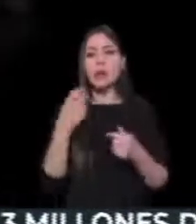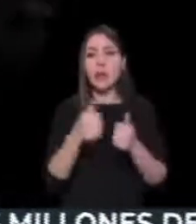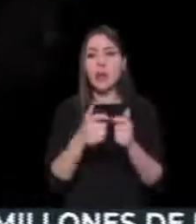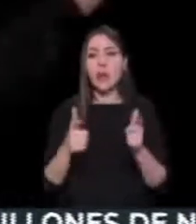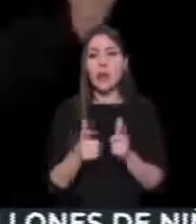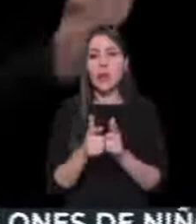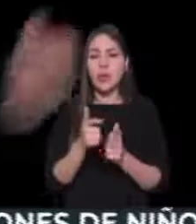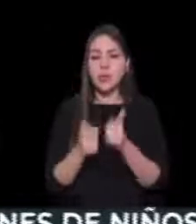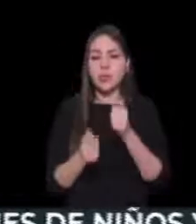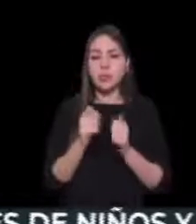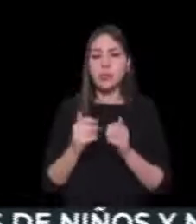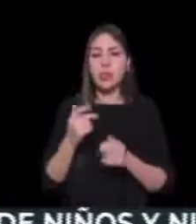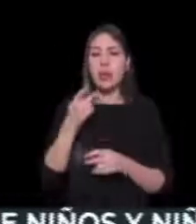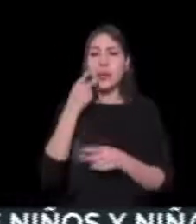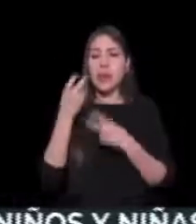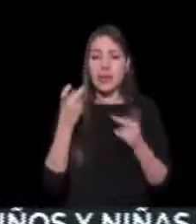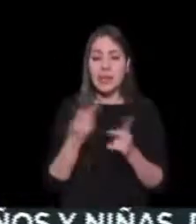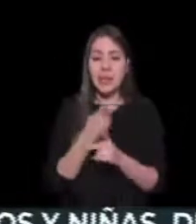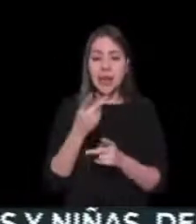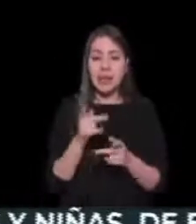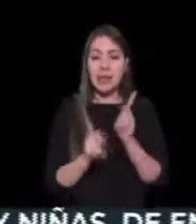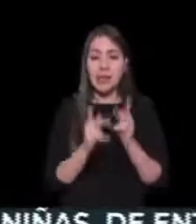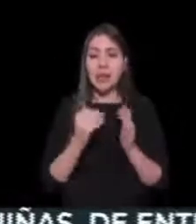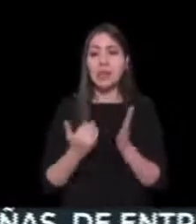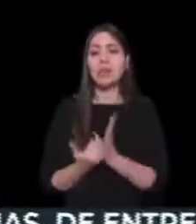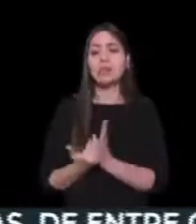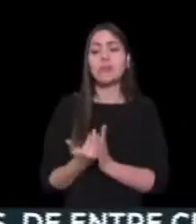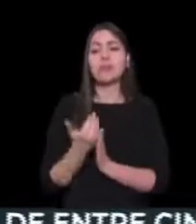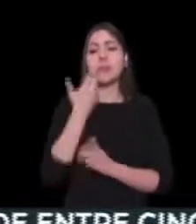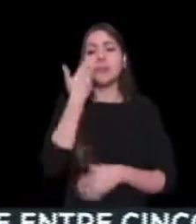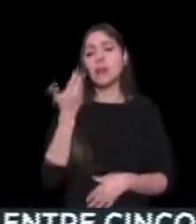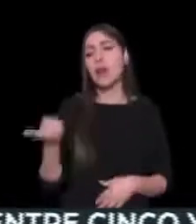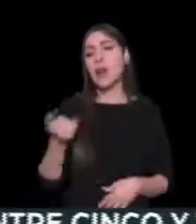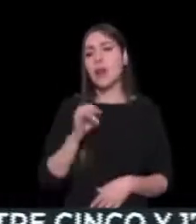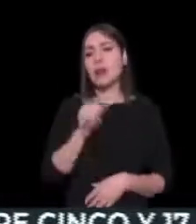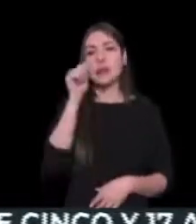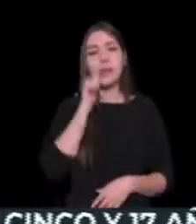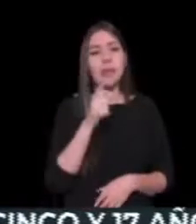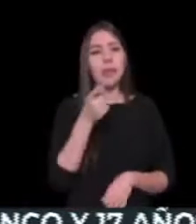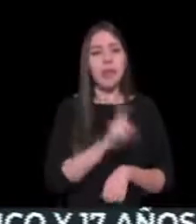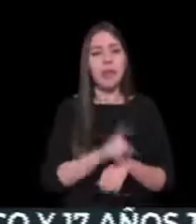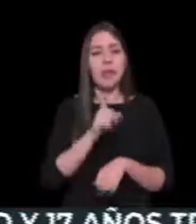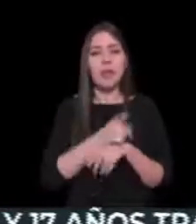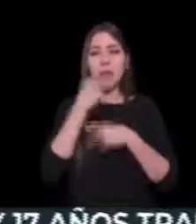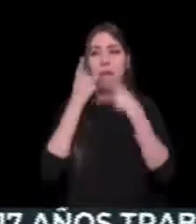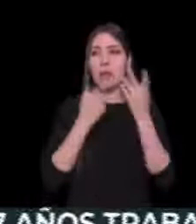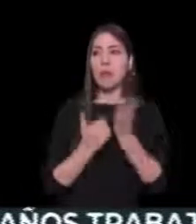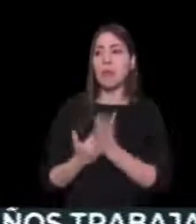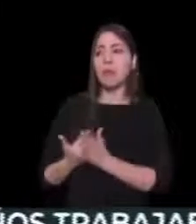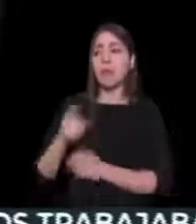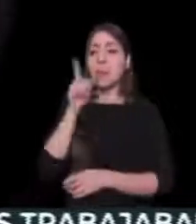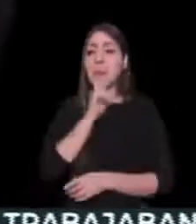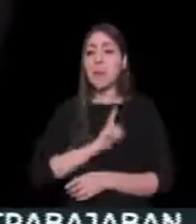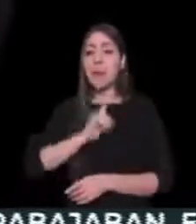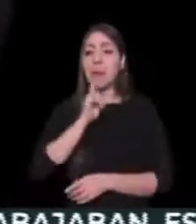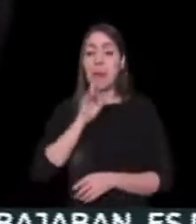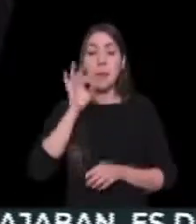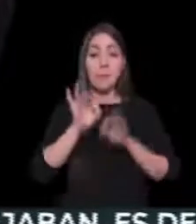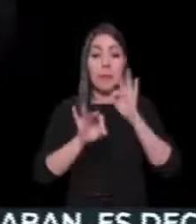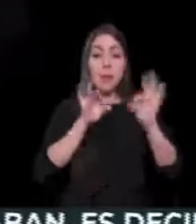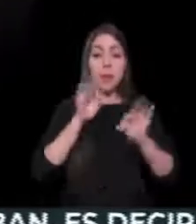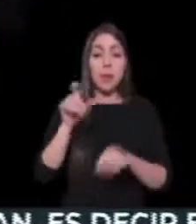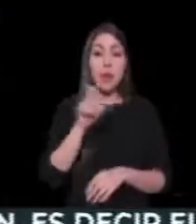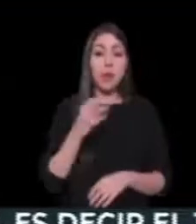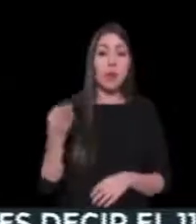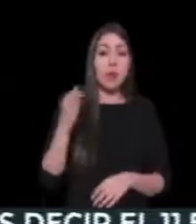se exageraron esta conversación. Y es el objetivo que hacen casi todos los días, ¿no? Amplificar, mentir, y una vez que se coloca esa falsa